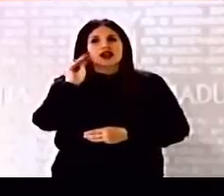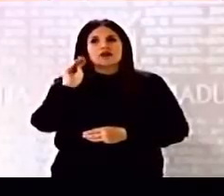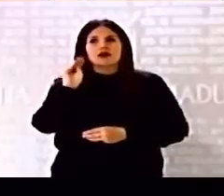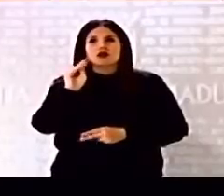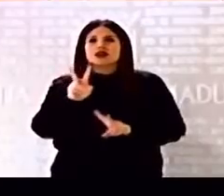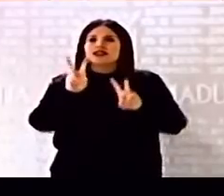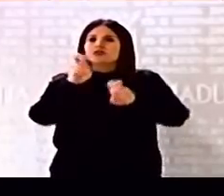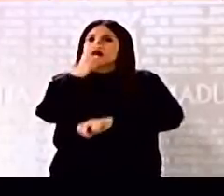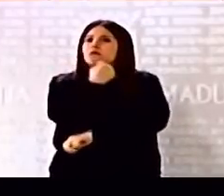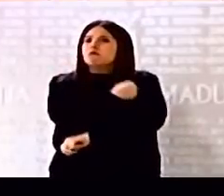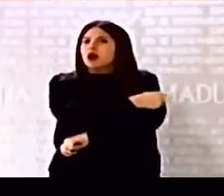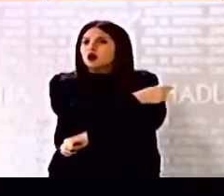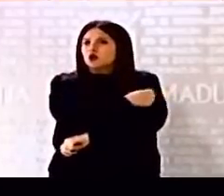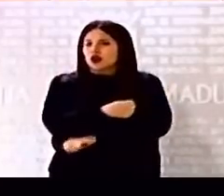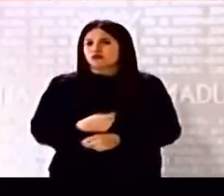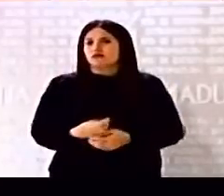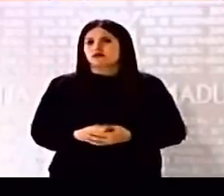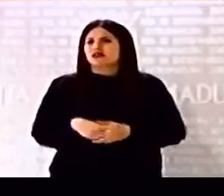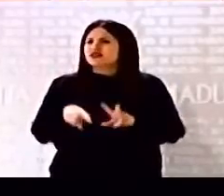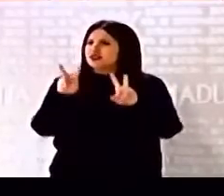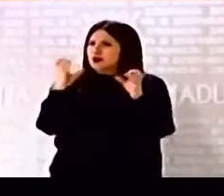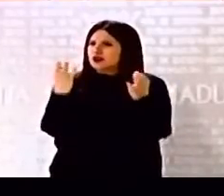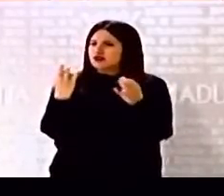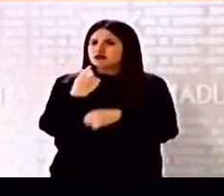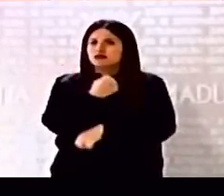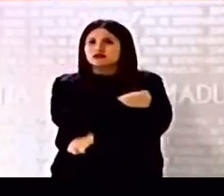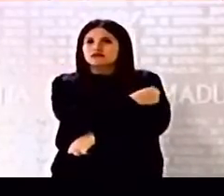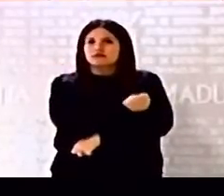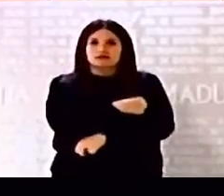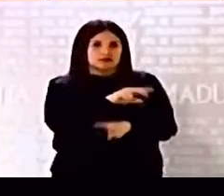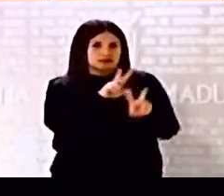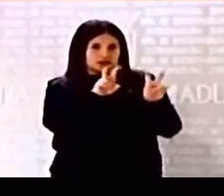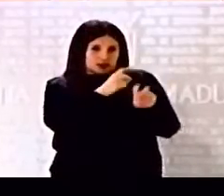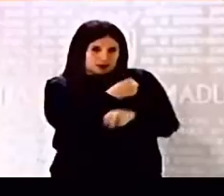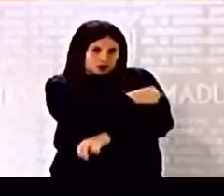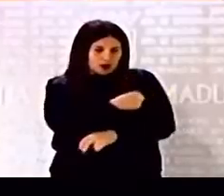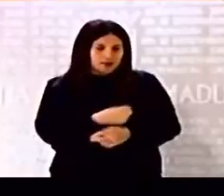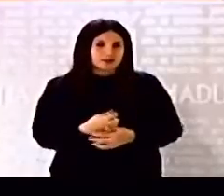la vacunación. ¿Sobre el tema? Sí, el tema de la vacunación.